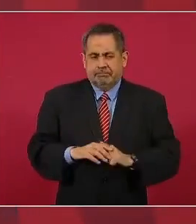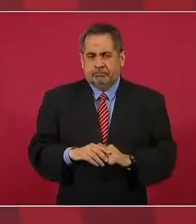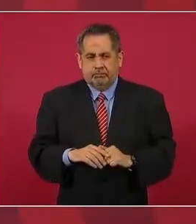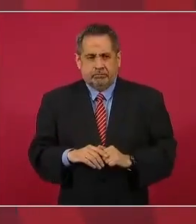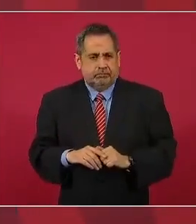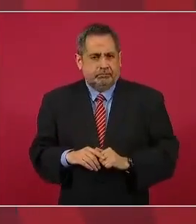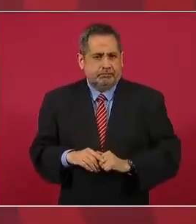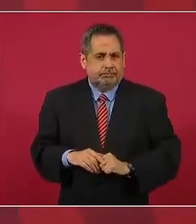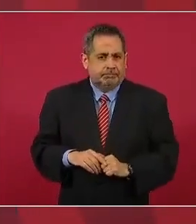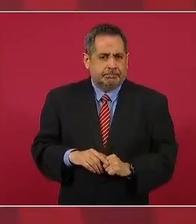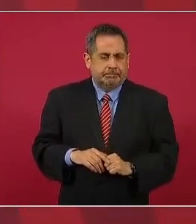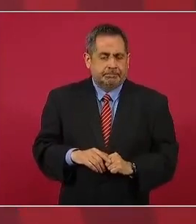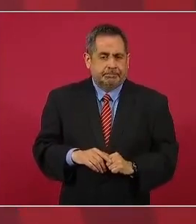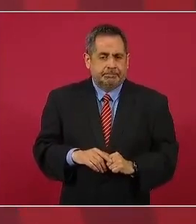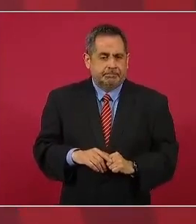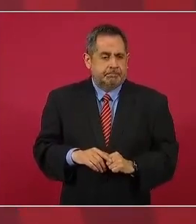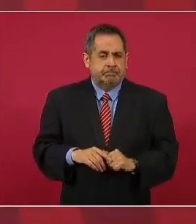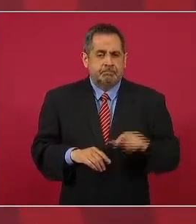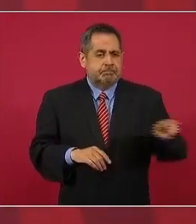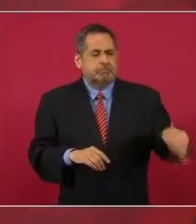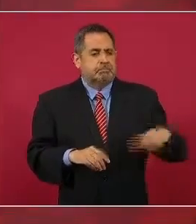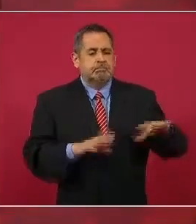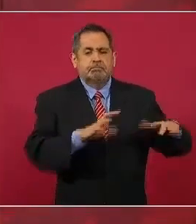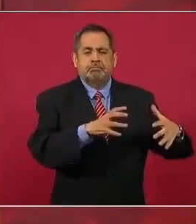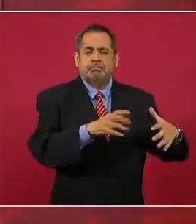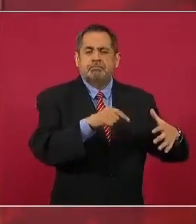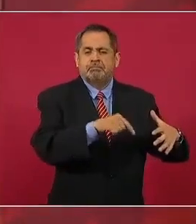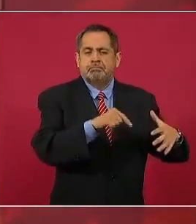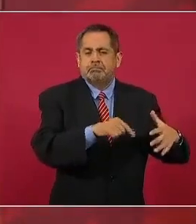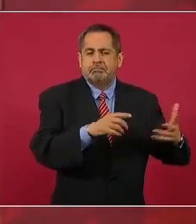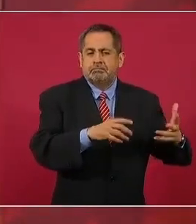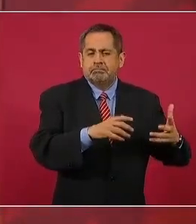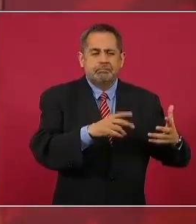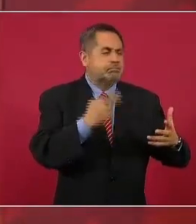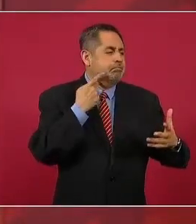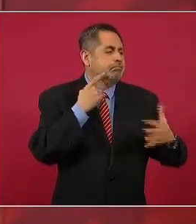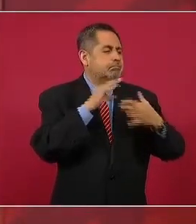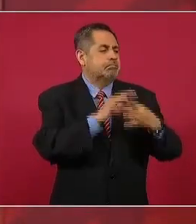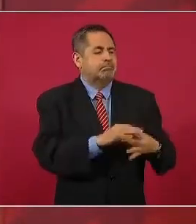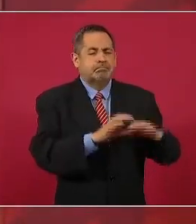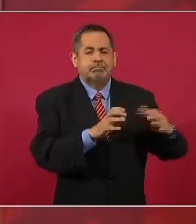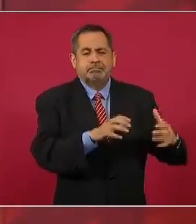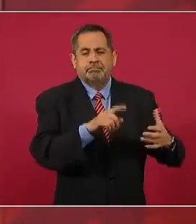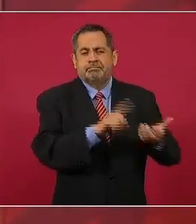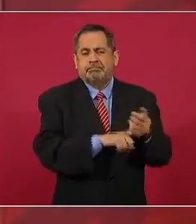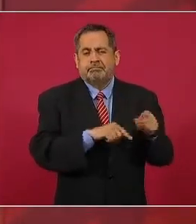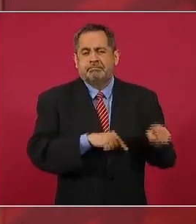pues en el esquema de la política